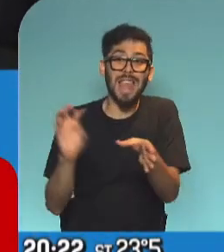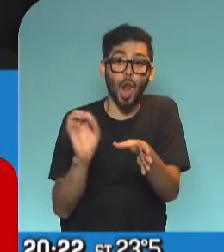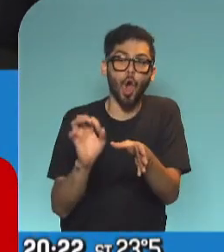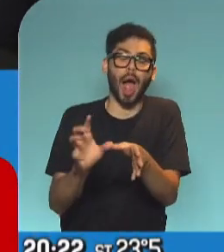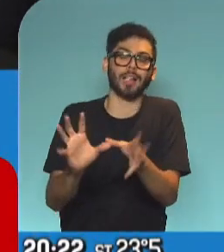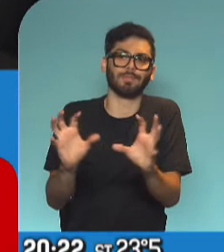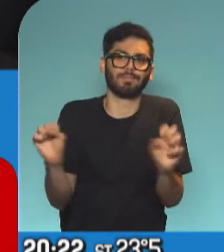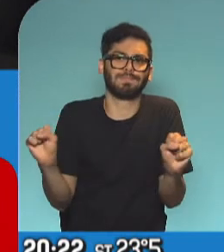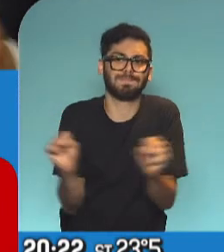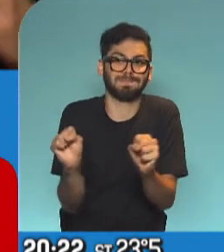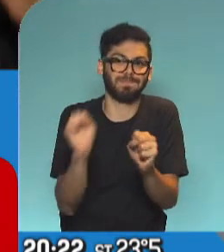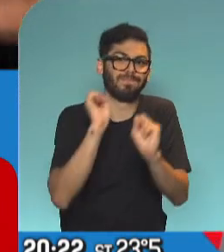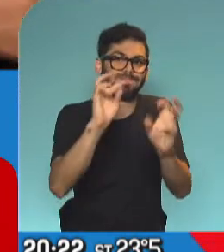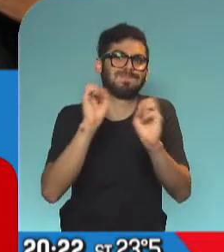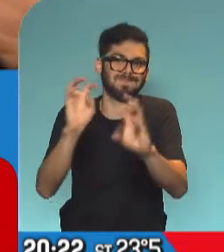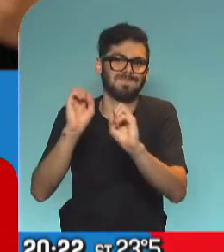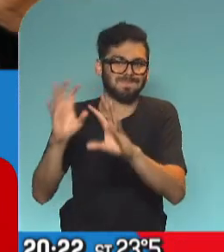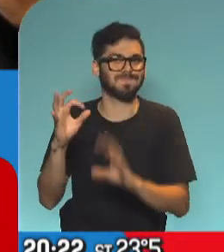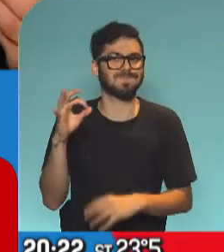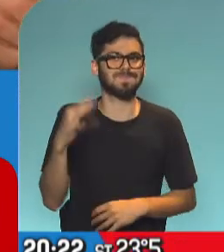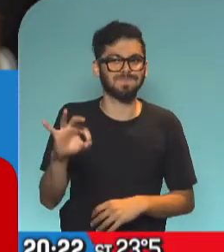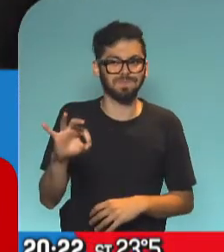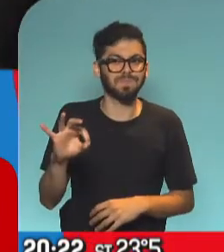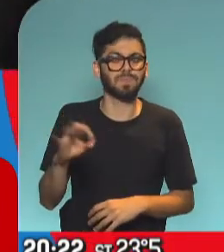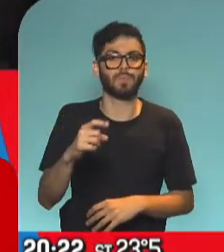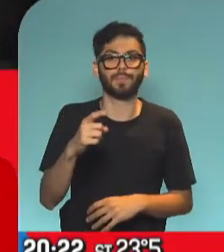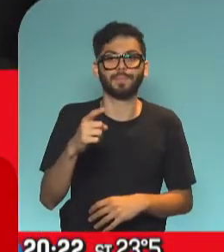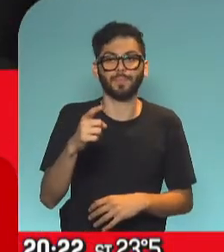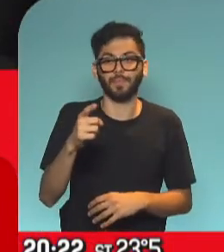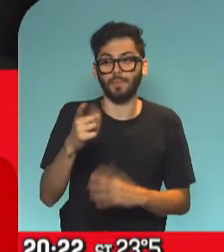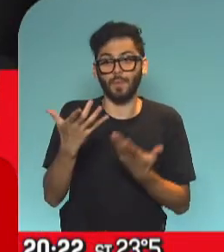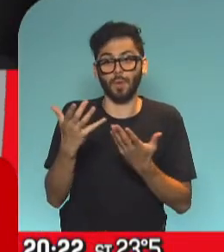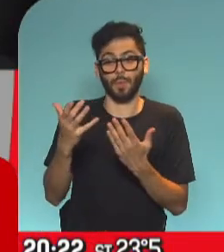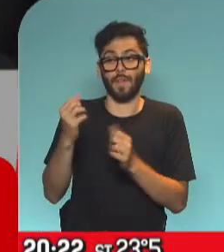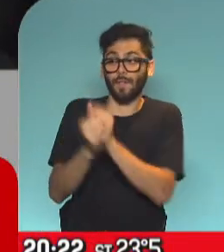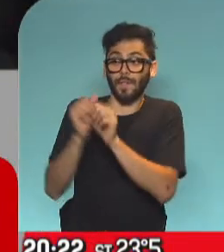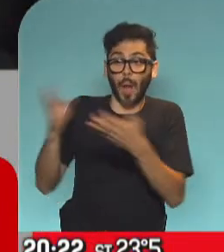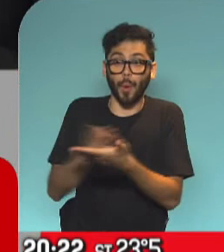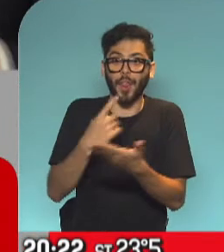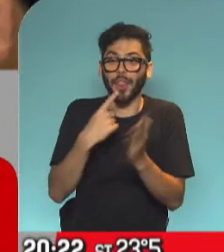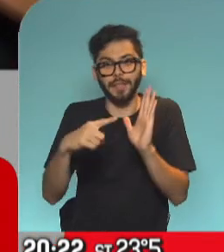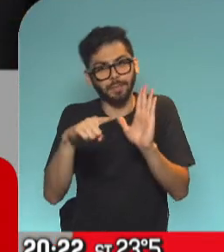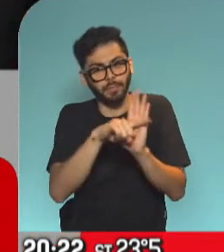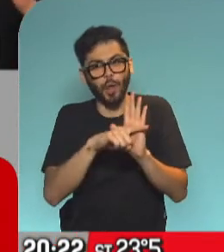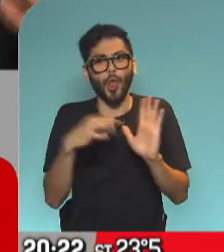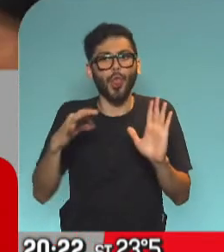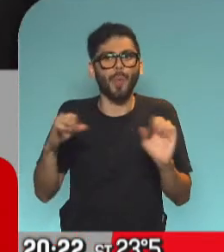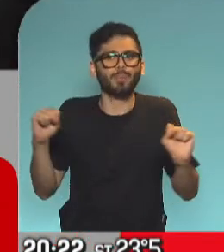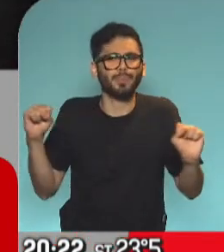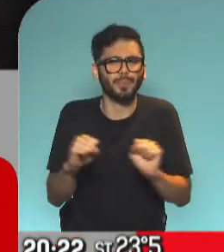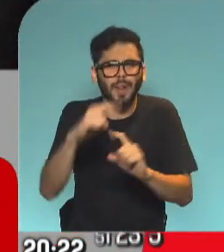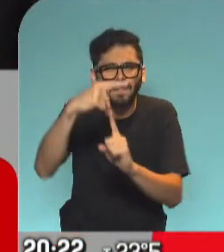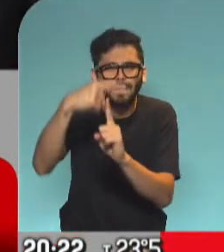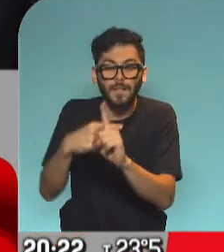sean, en la forma que exige el fabricante, el productor de la vacuna. Ya